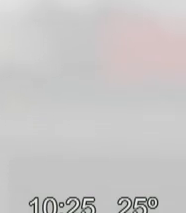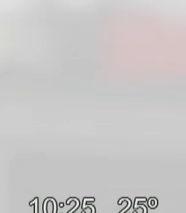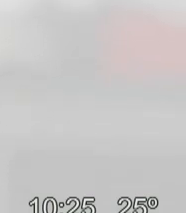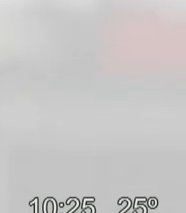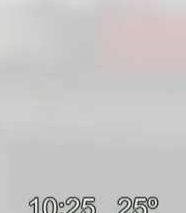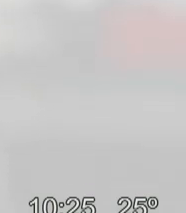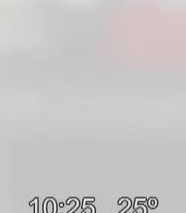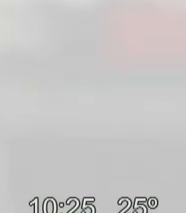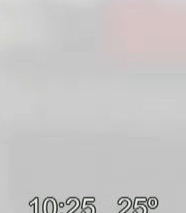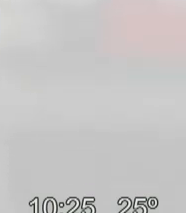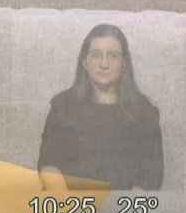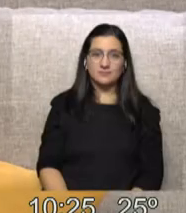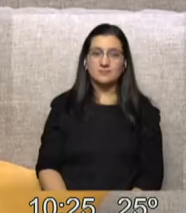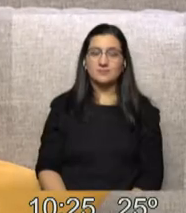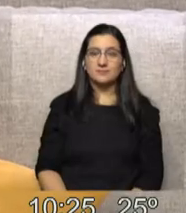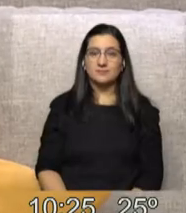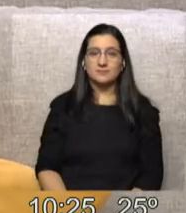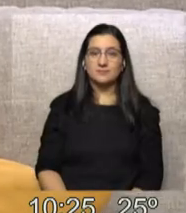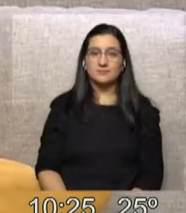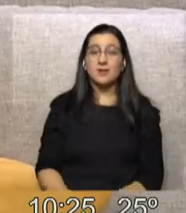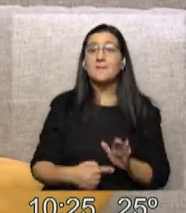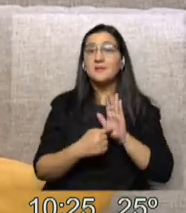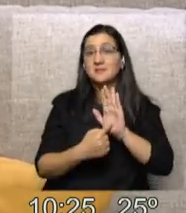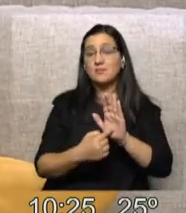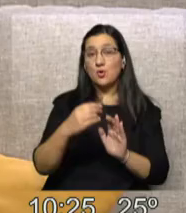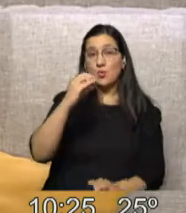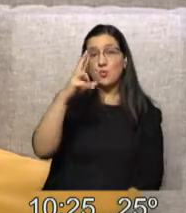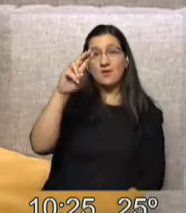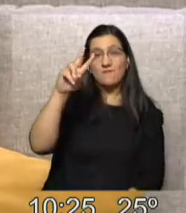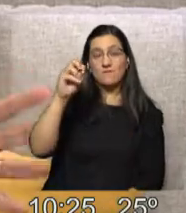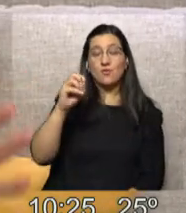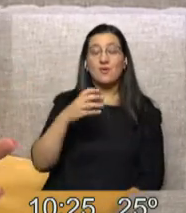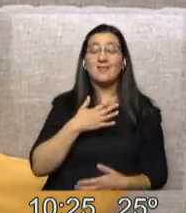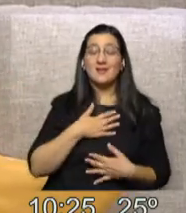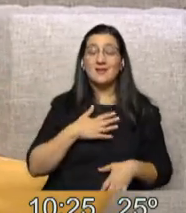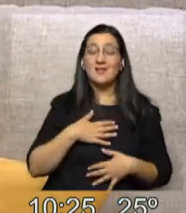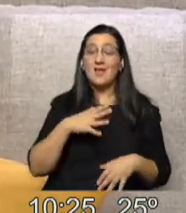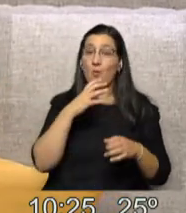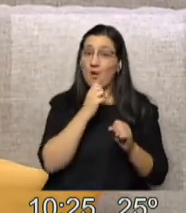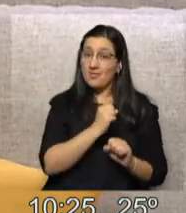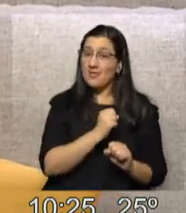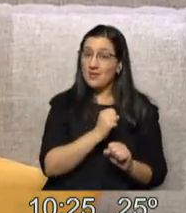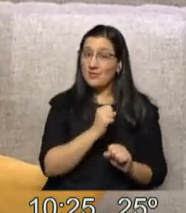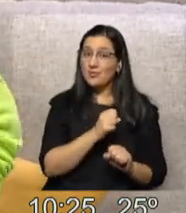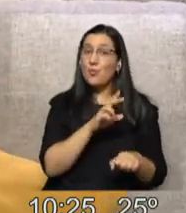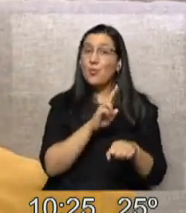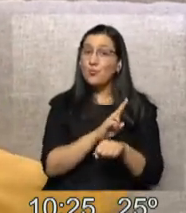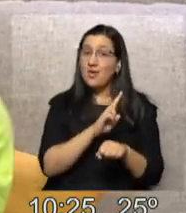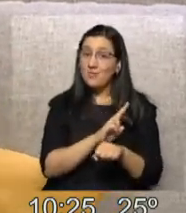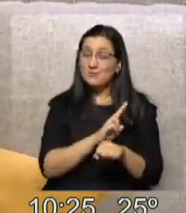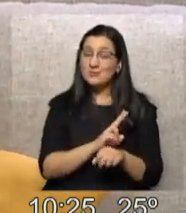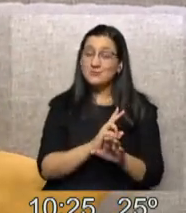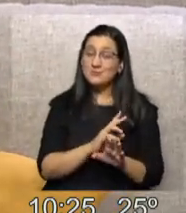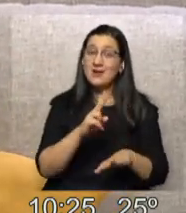pasan sus veladas. Y presentamos al Cuervo con la tranquilidad de haber aguantado el mostrador. Te cuidamos la credibilidad de la columna,